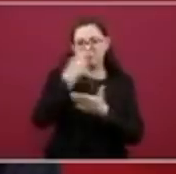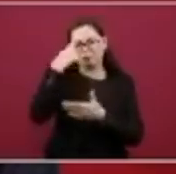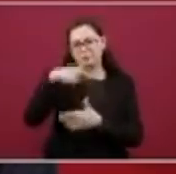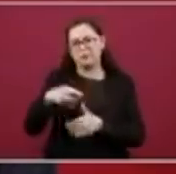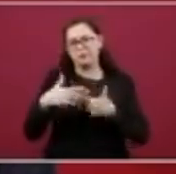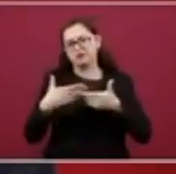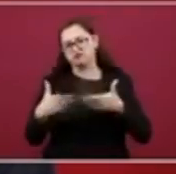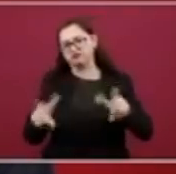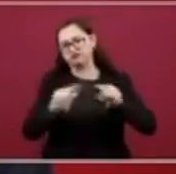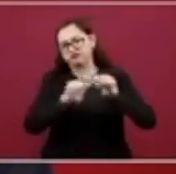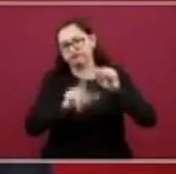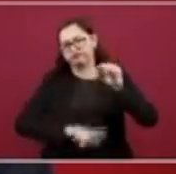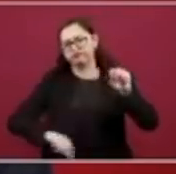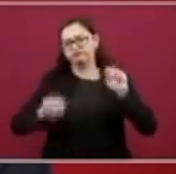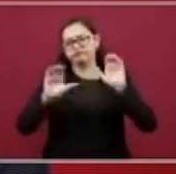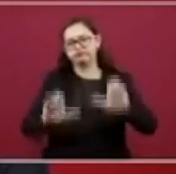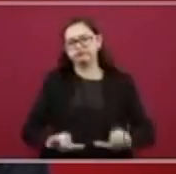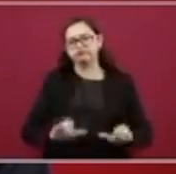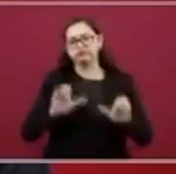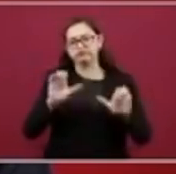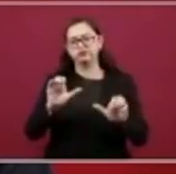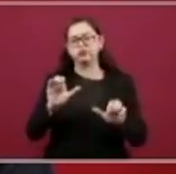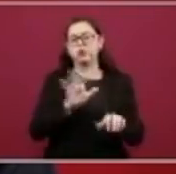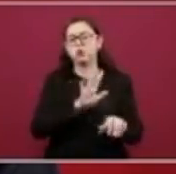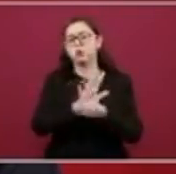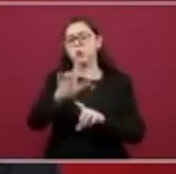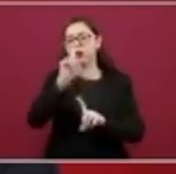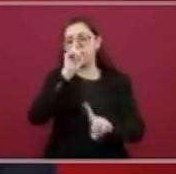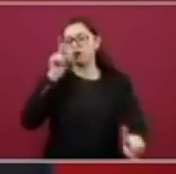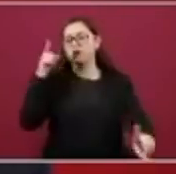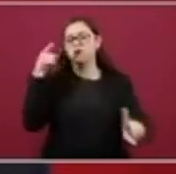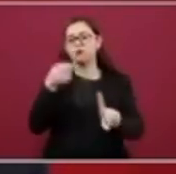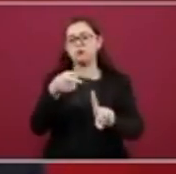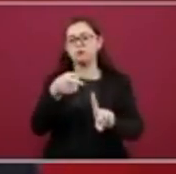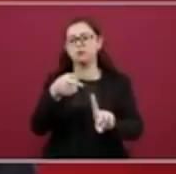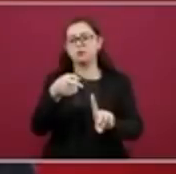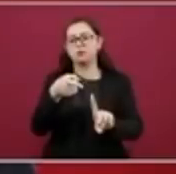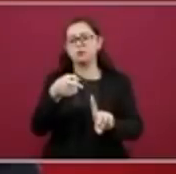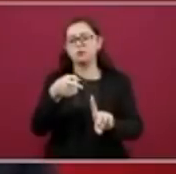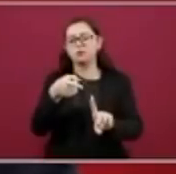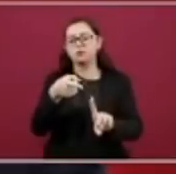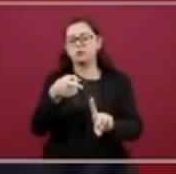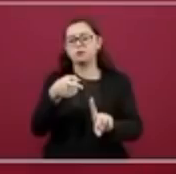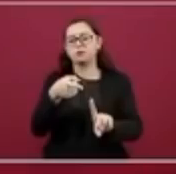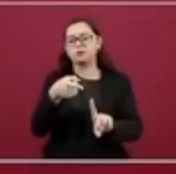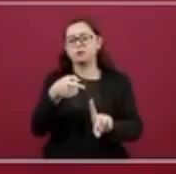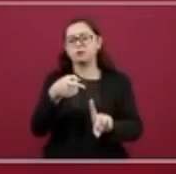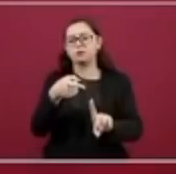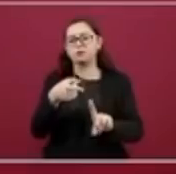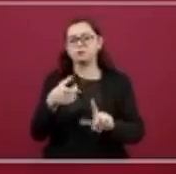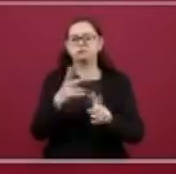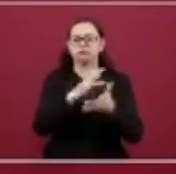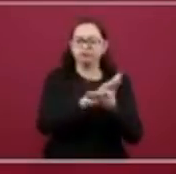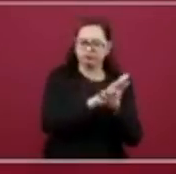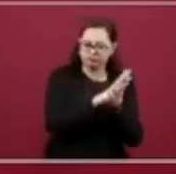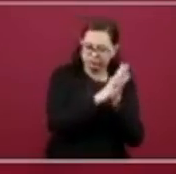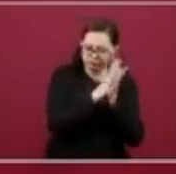seguridad pública, con el propósito de dar el giro